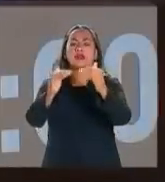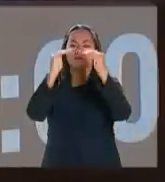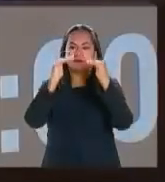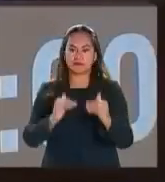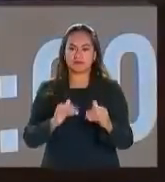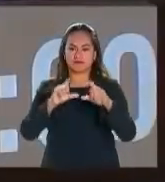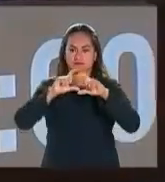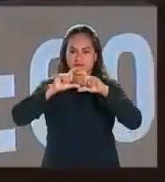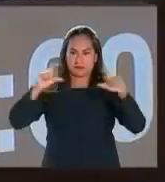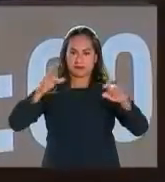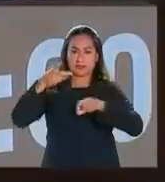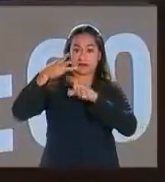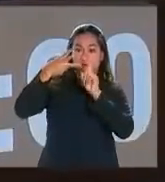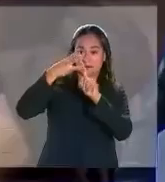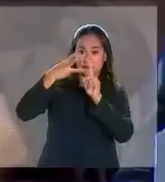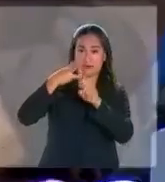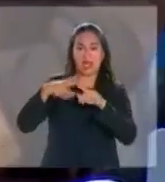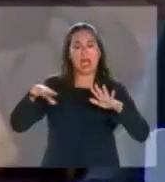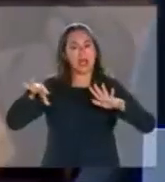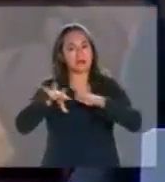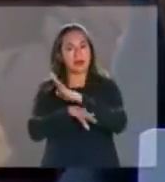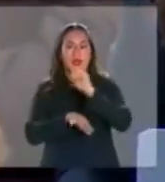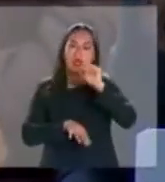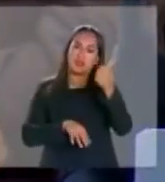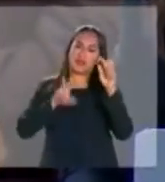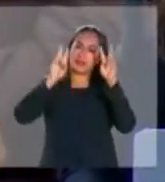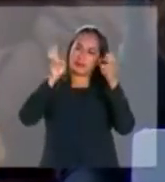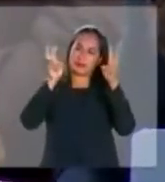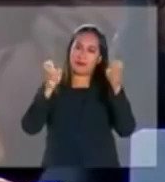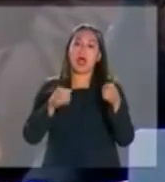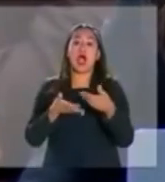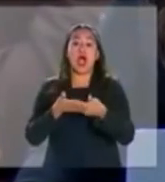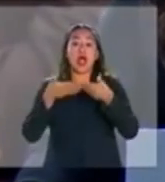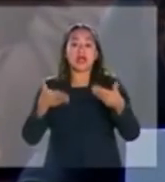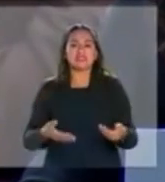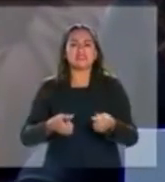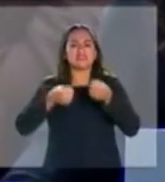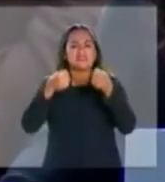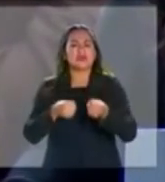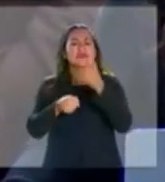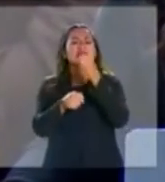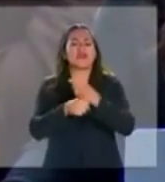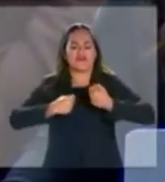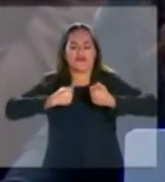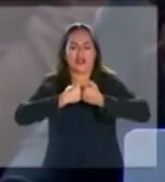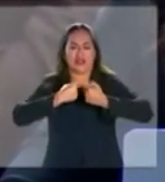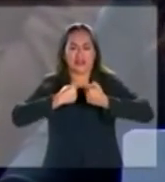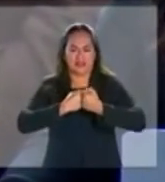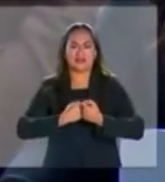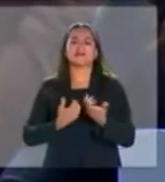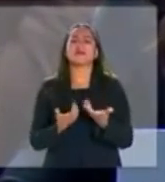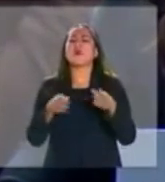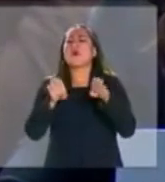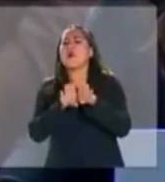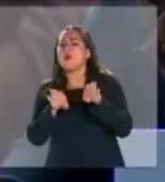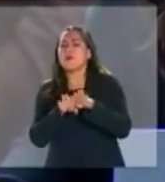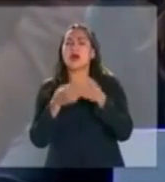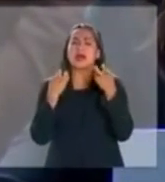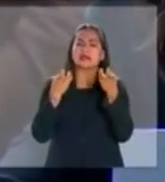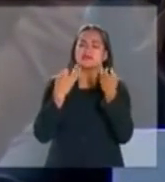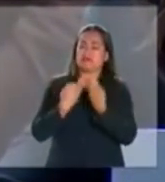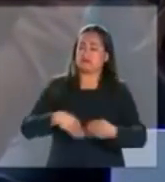y el proverbial cambio de tema vamos a hablar ahora de seguridad fronteriza y combate al crimen transnacional un tema absolutamente fundamental